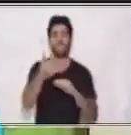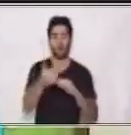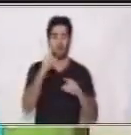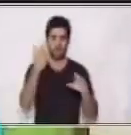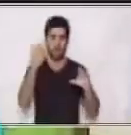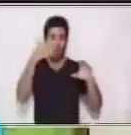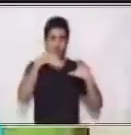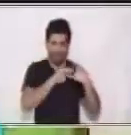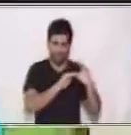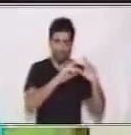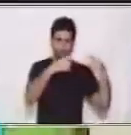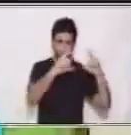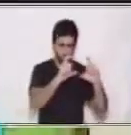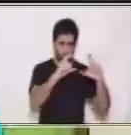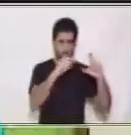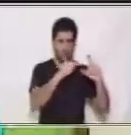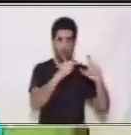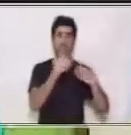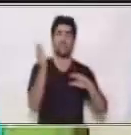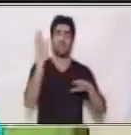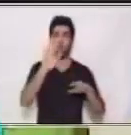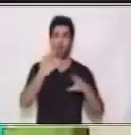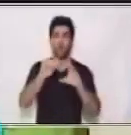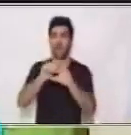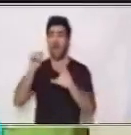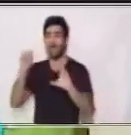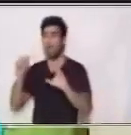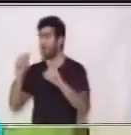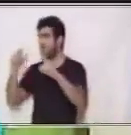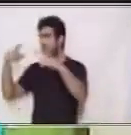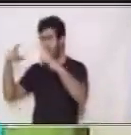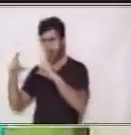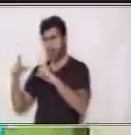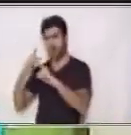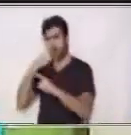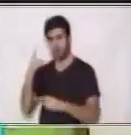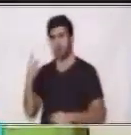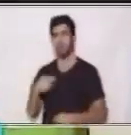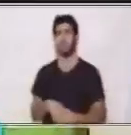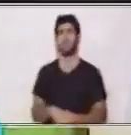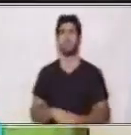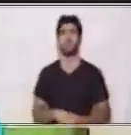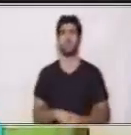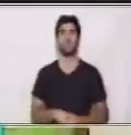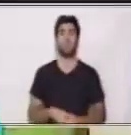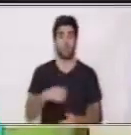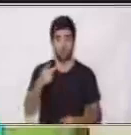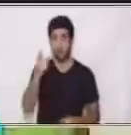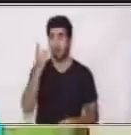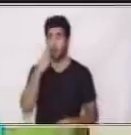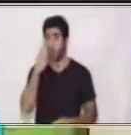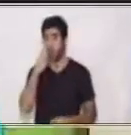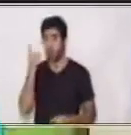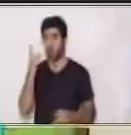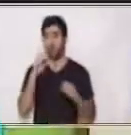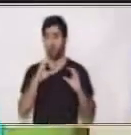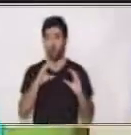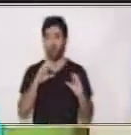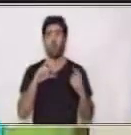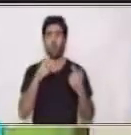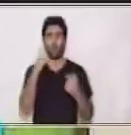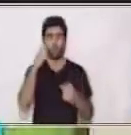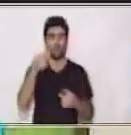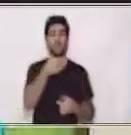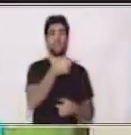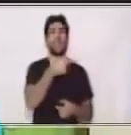más adentro? Lo que son los binomios cuadrados perfectos. Mucho ojo que aquí tenemos ahora un signo